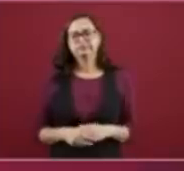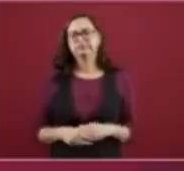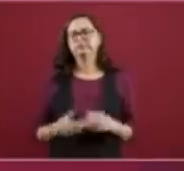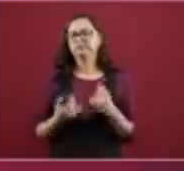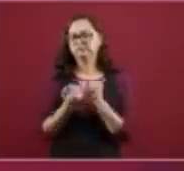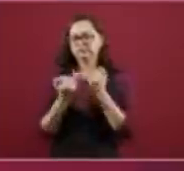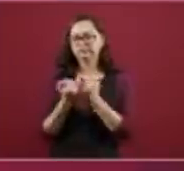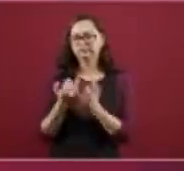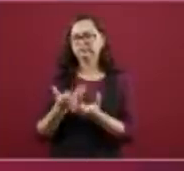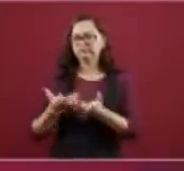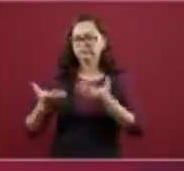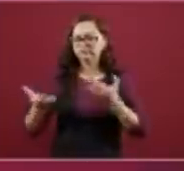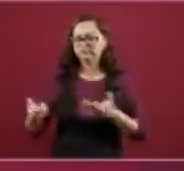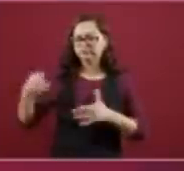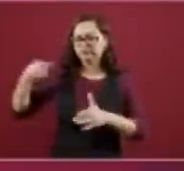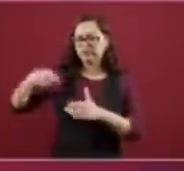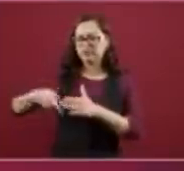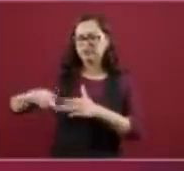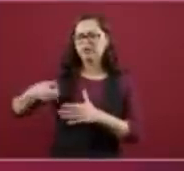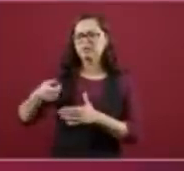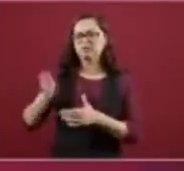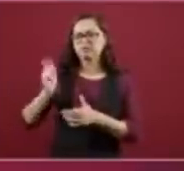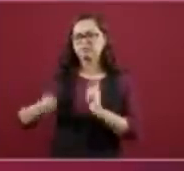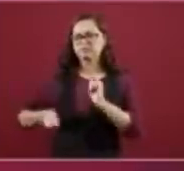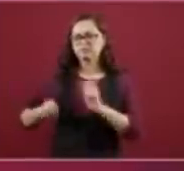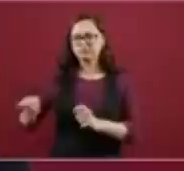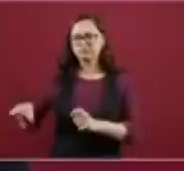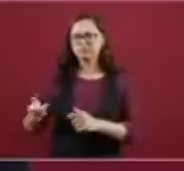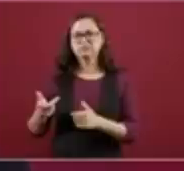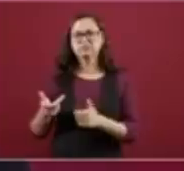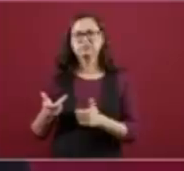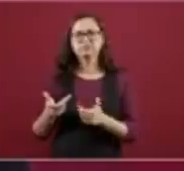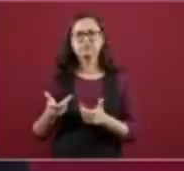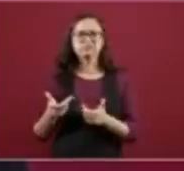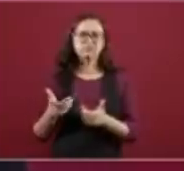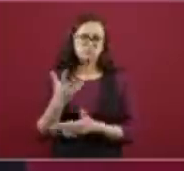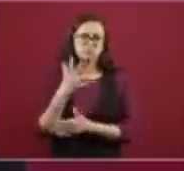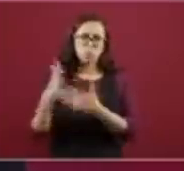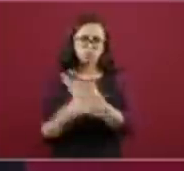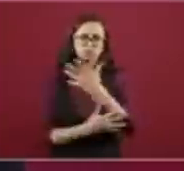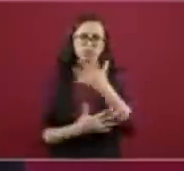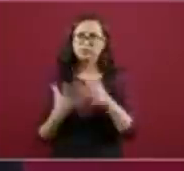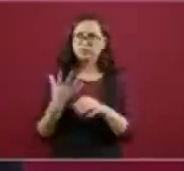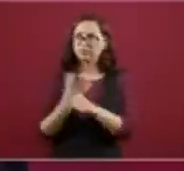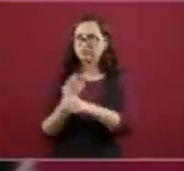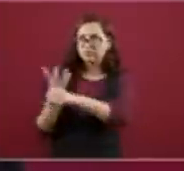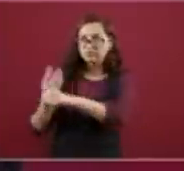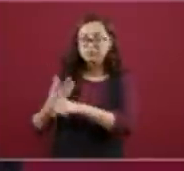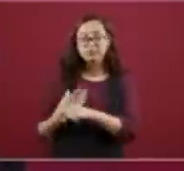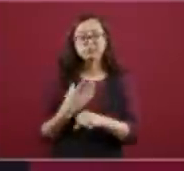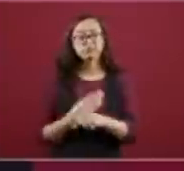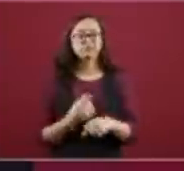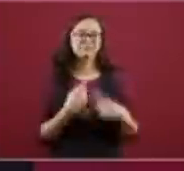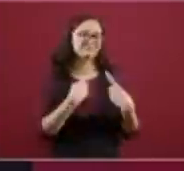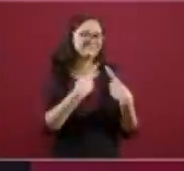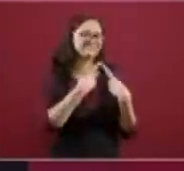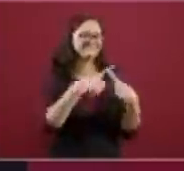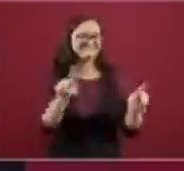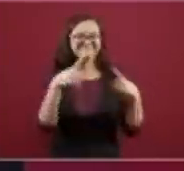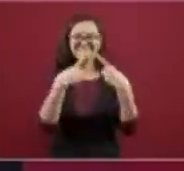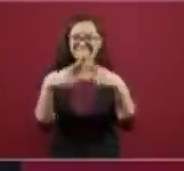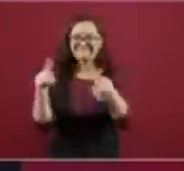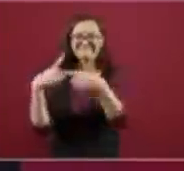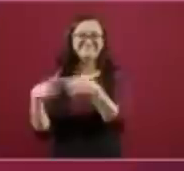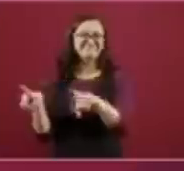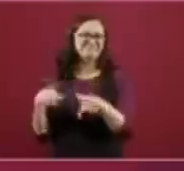agrónomos, porque hay que tratar el bosque, en fin,